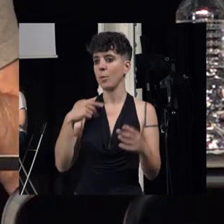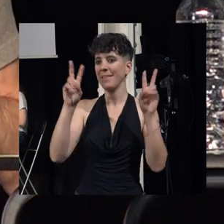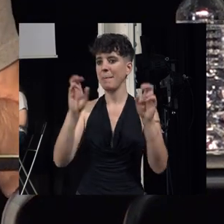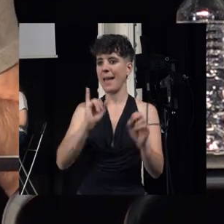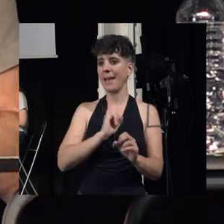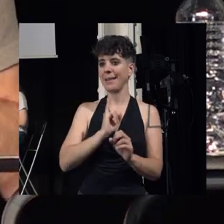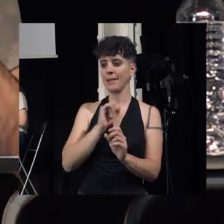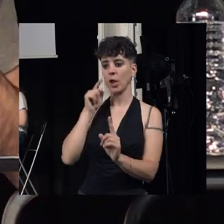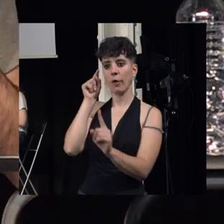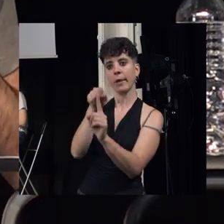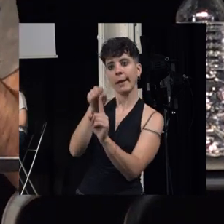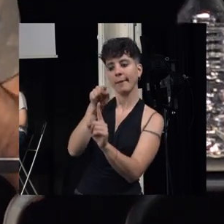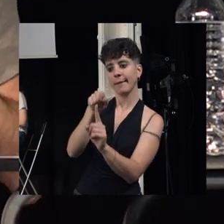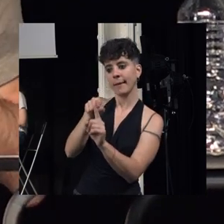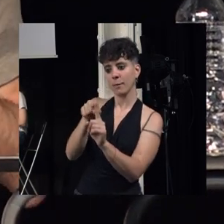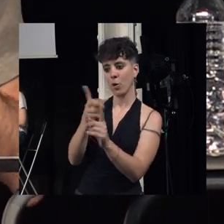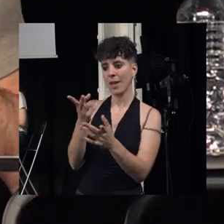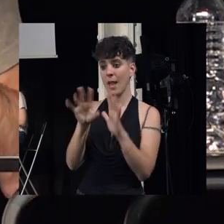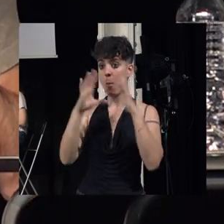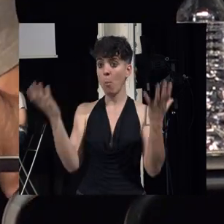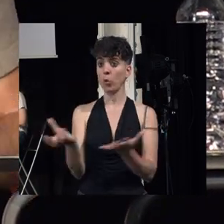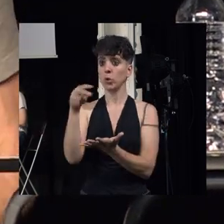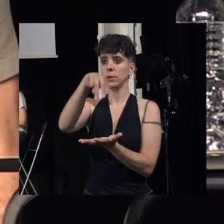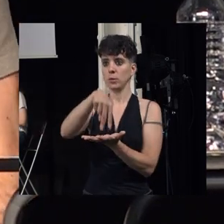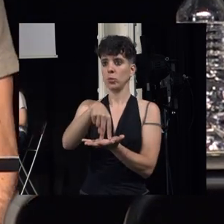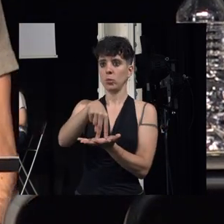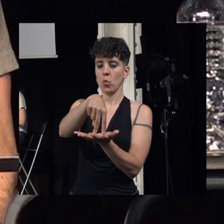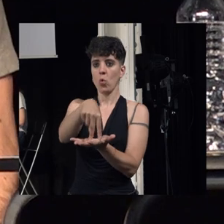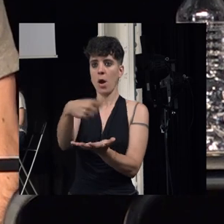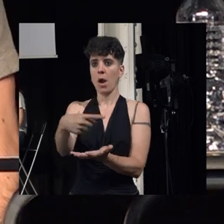nos sitúa en el mundo, pero no agota ni las luchas ni